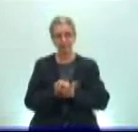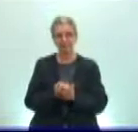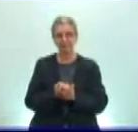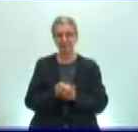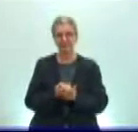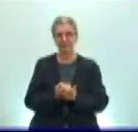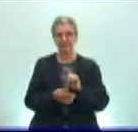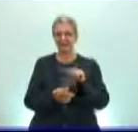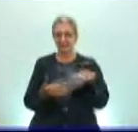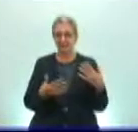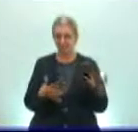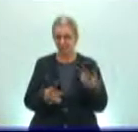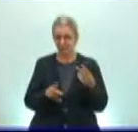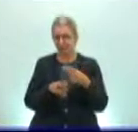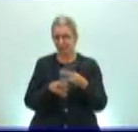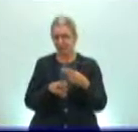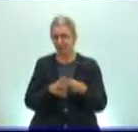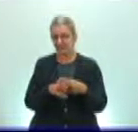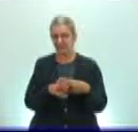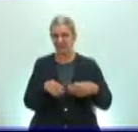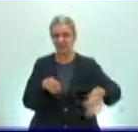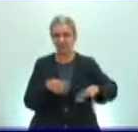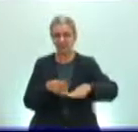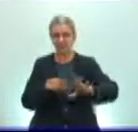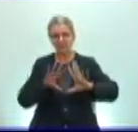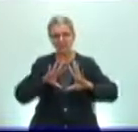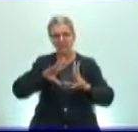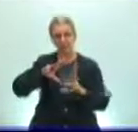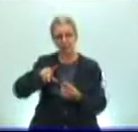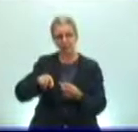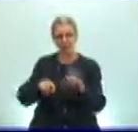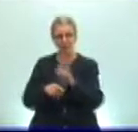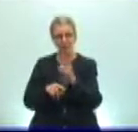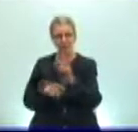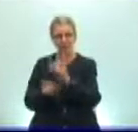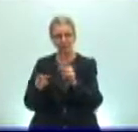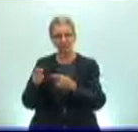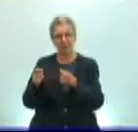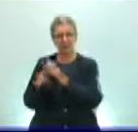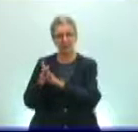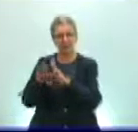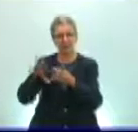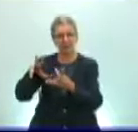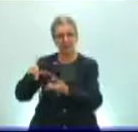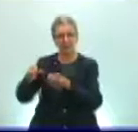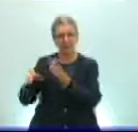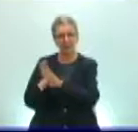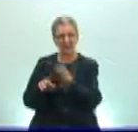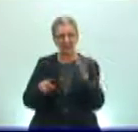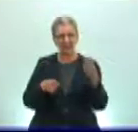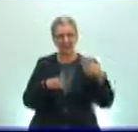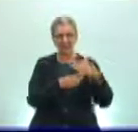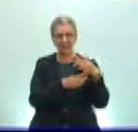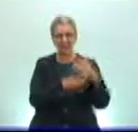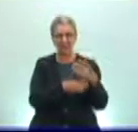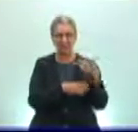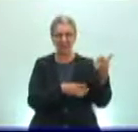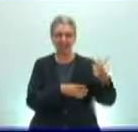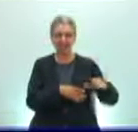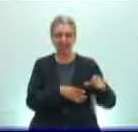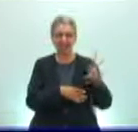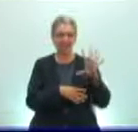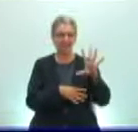número 2, que se titula La situación del mundo desde la Segunda Guerra Mundial hasta mediados de la década de